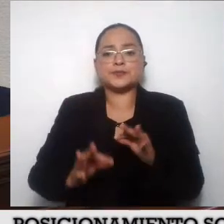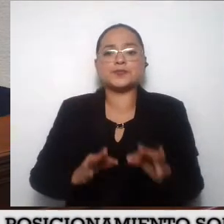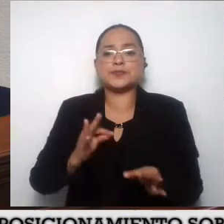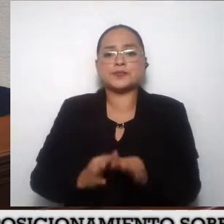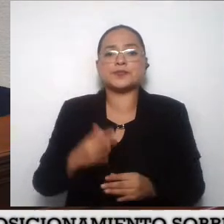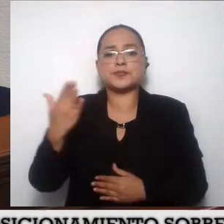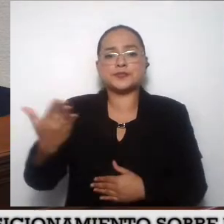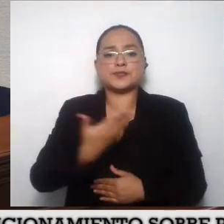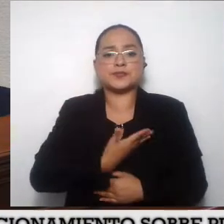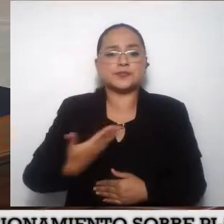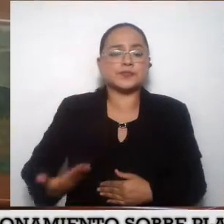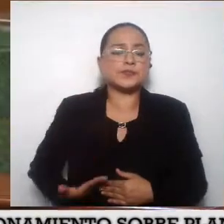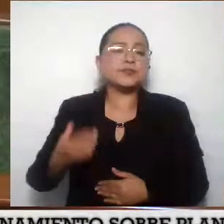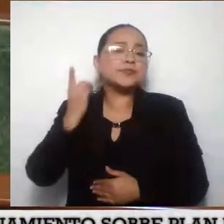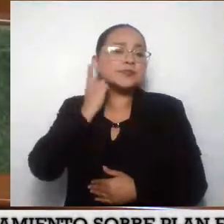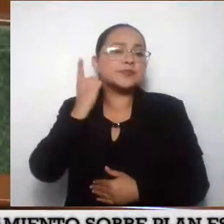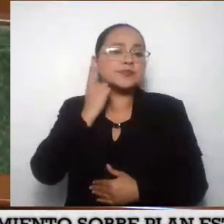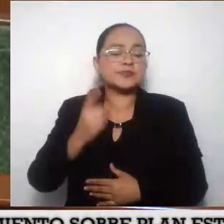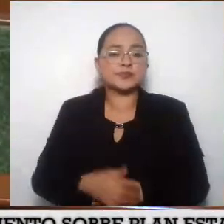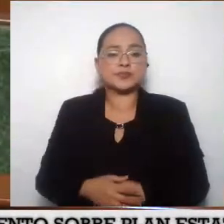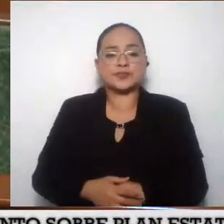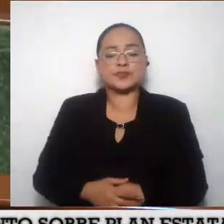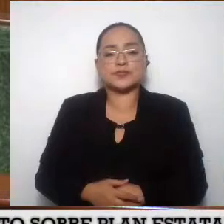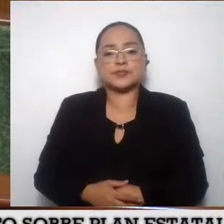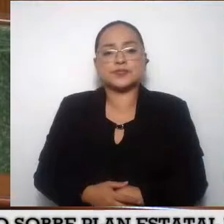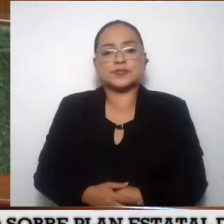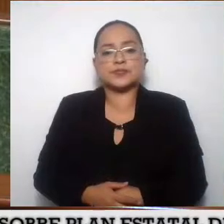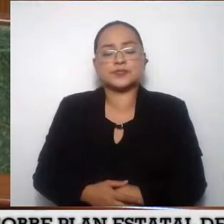diputado presidente.